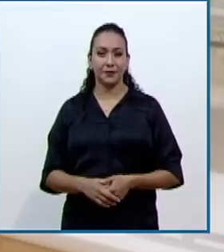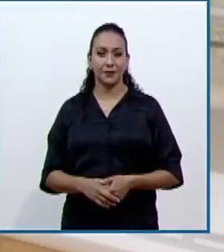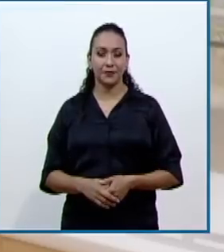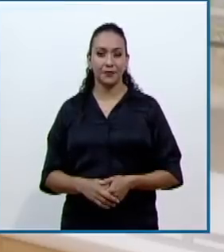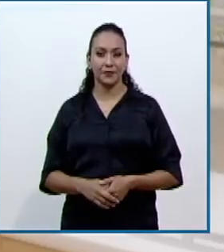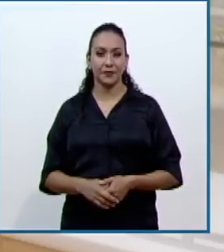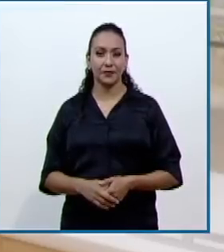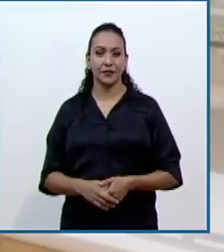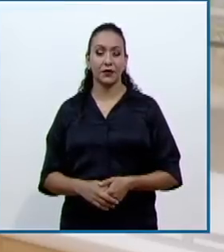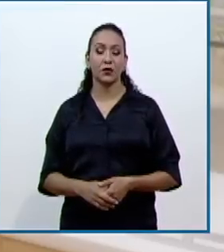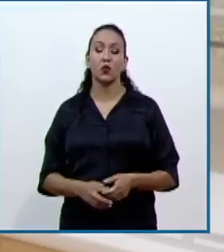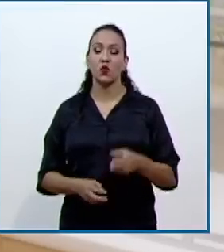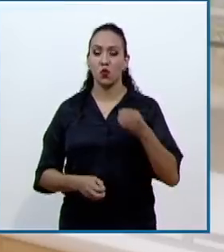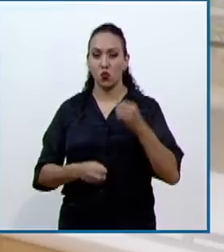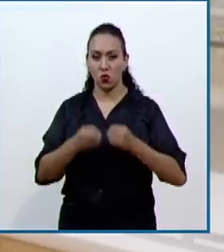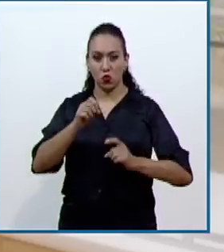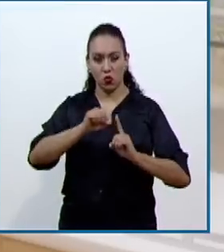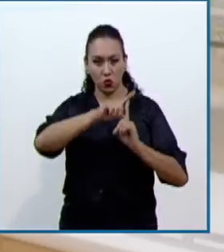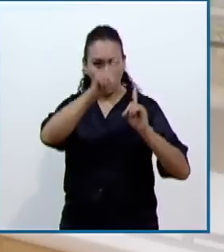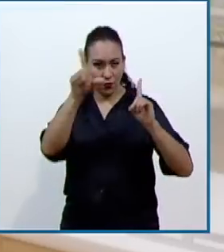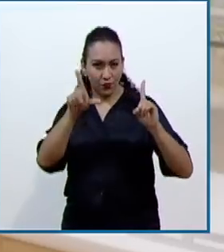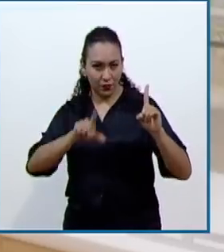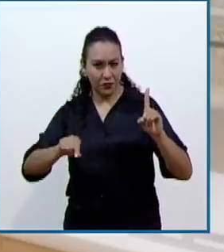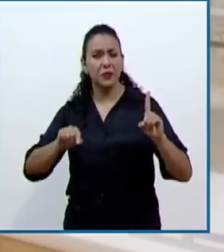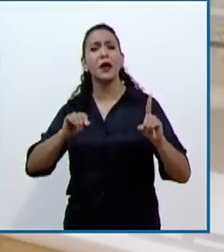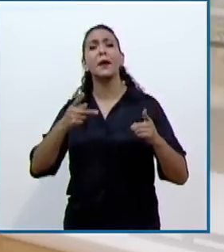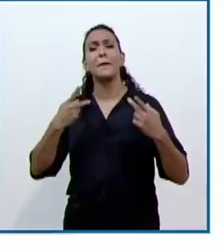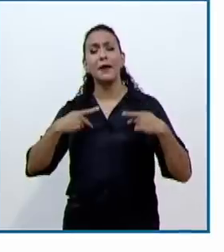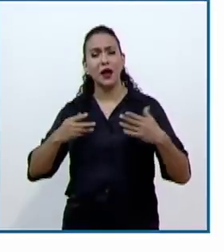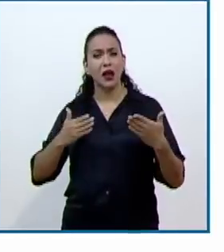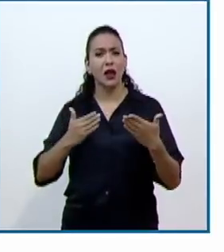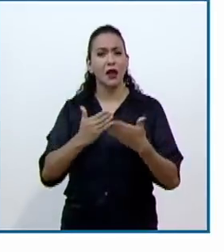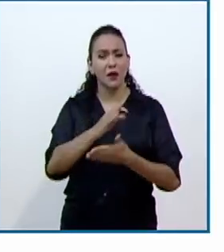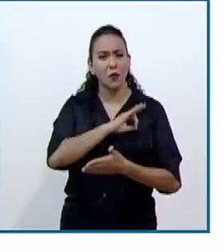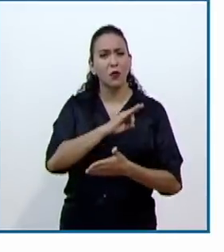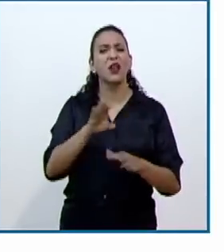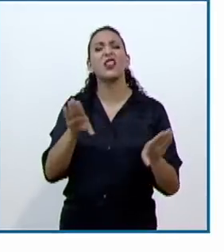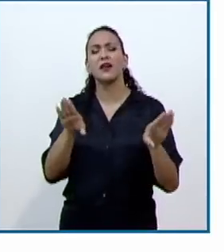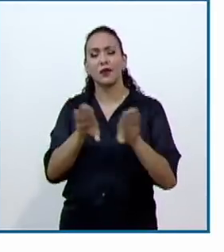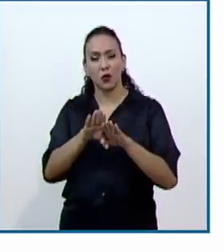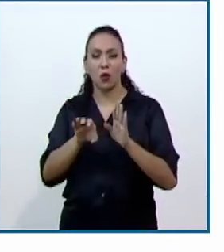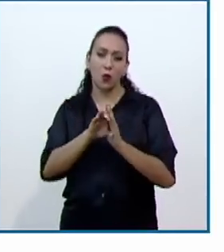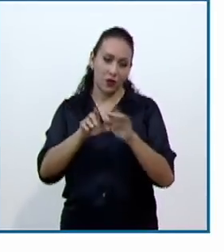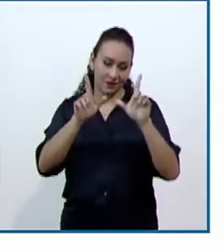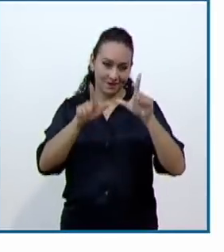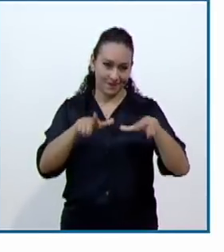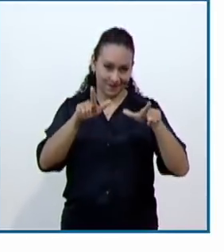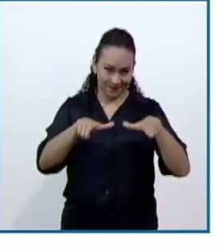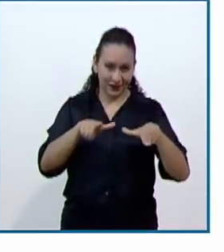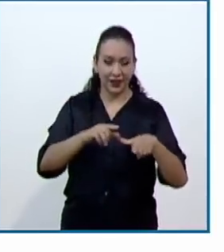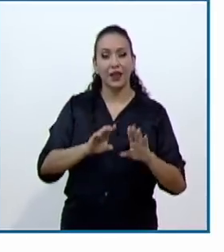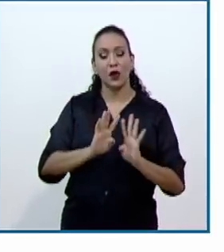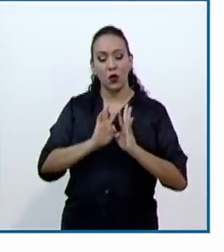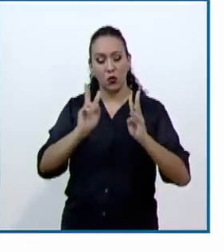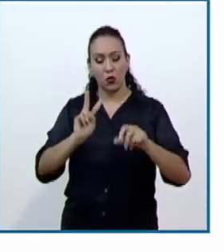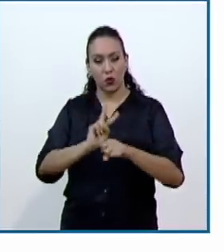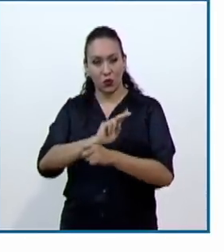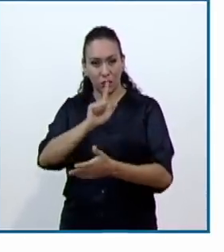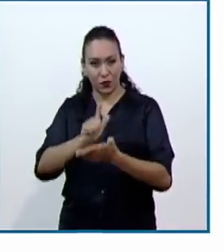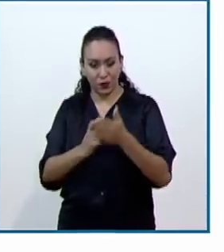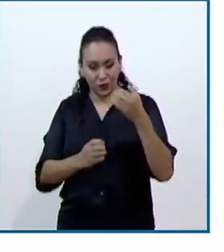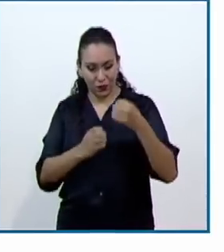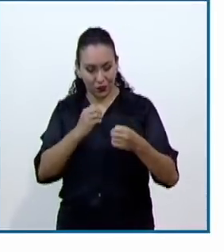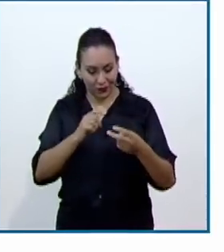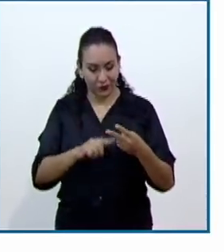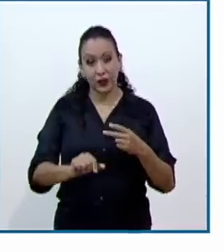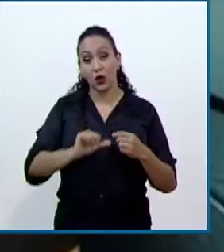Y la justicia federal está al alcance de la ciudadanía a través de los medios digitales, como la página web del Consejo de la Judicatura Federal y